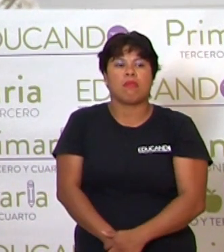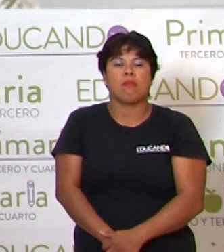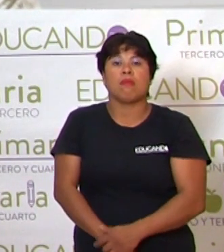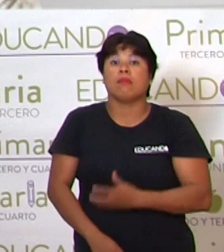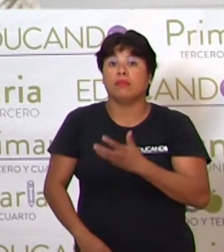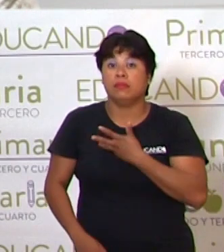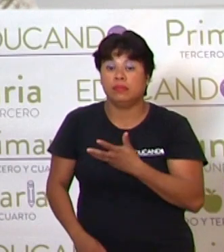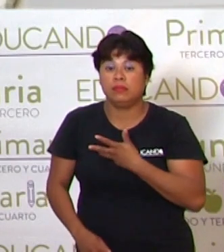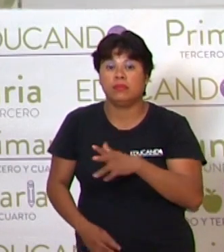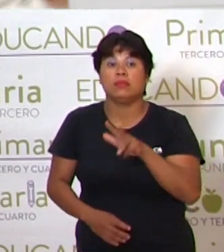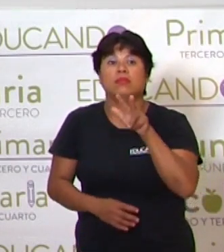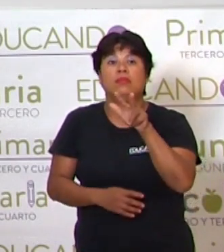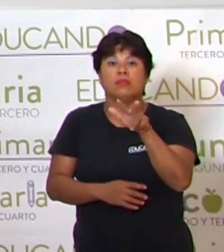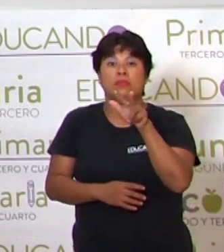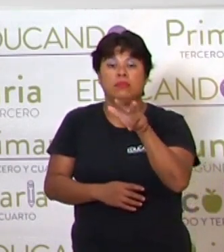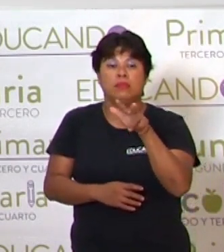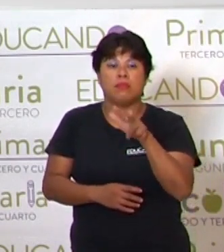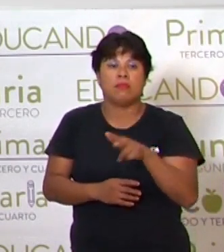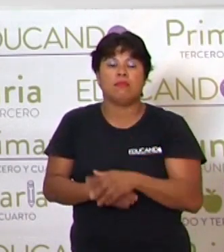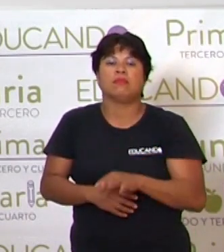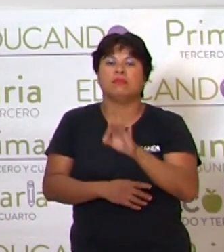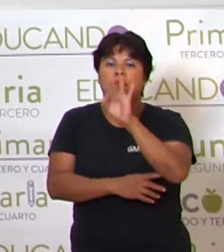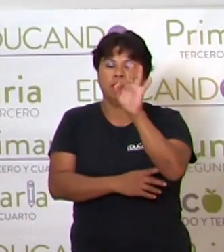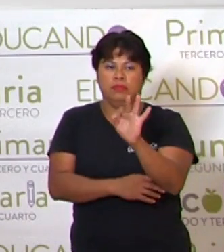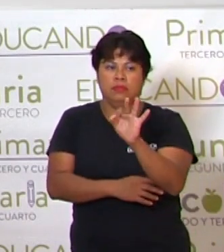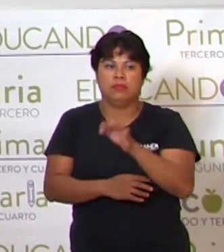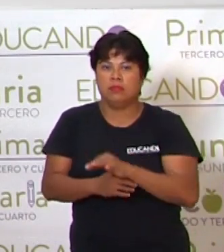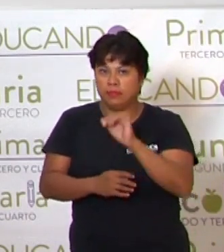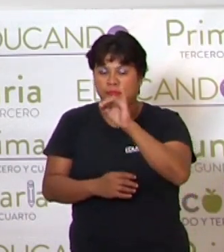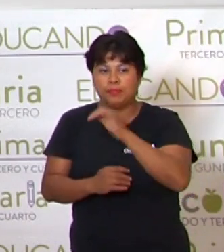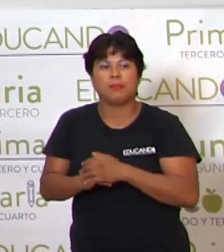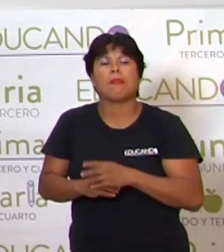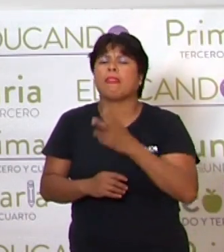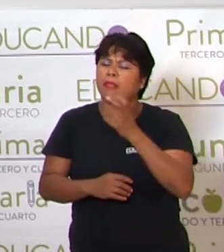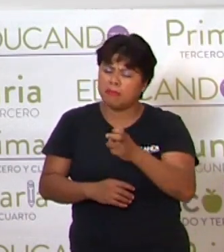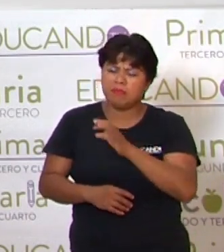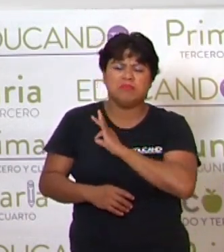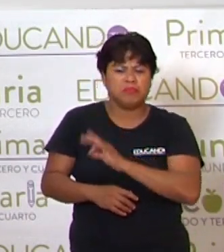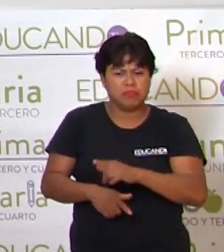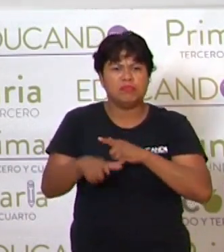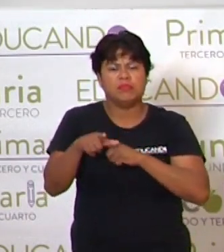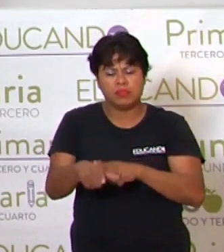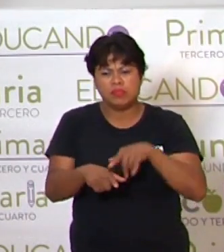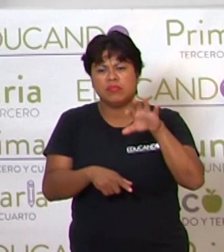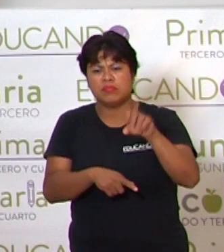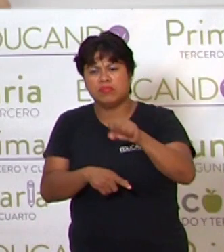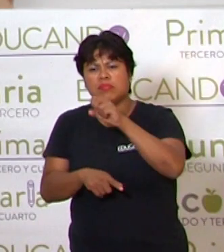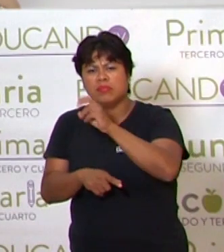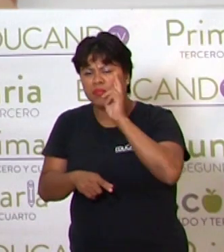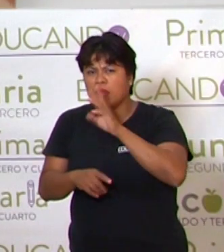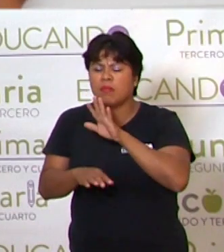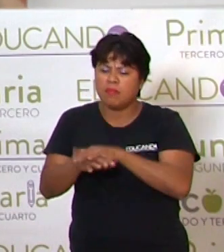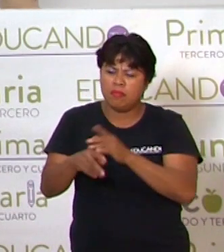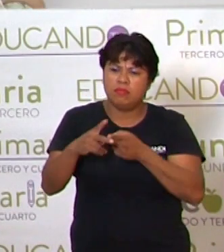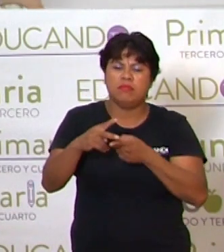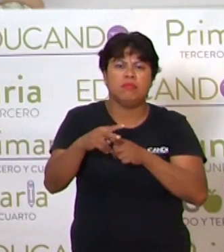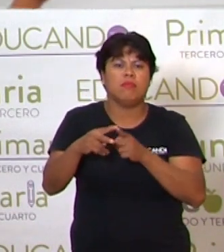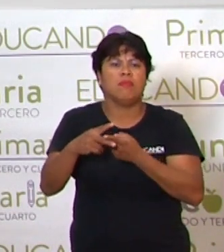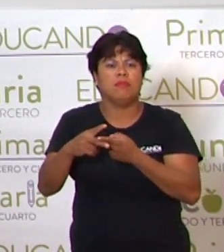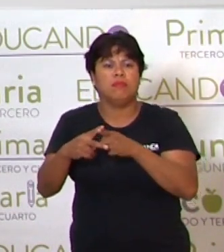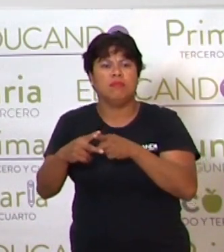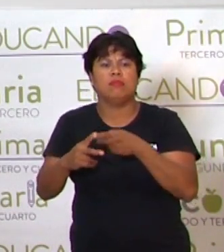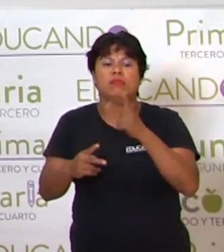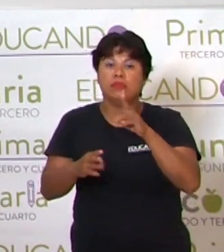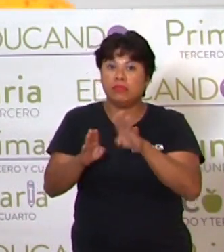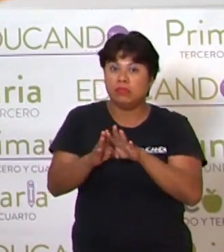Tiene 18 grados. ¿Sí? Y así podemos ir sacando más ángulos,